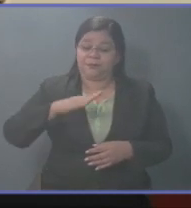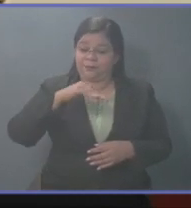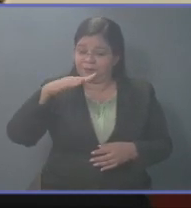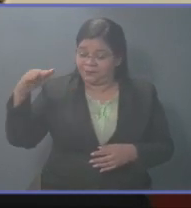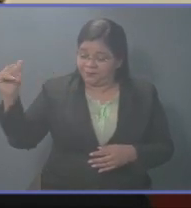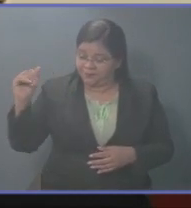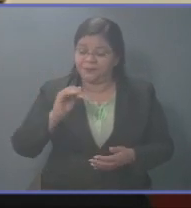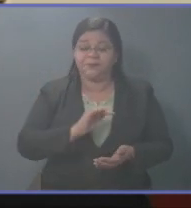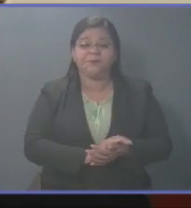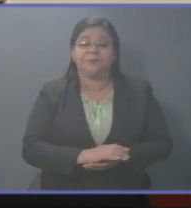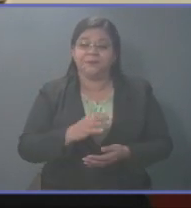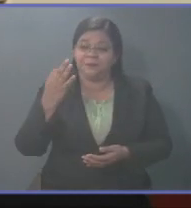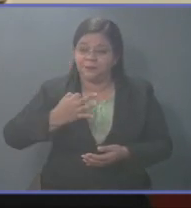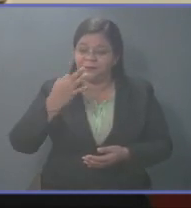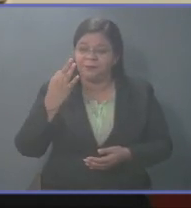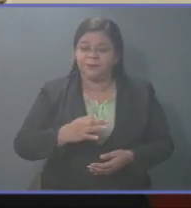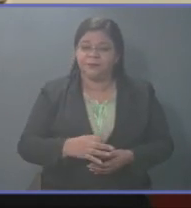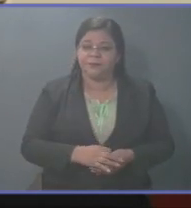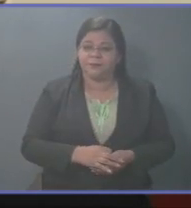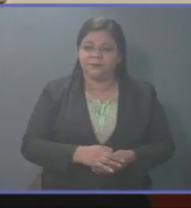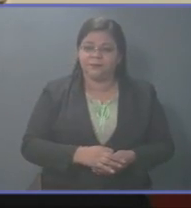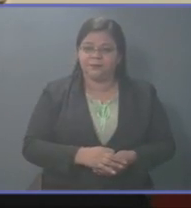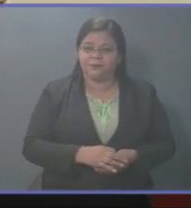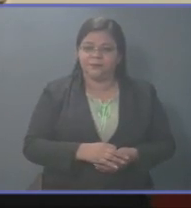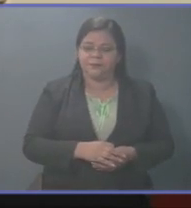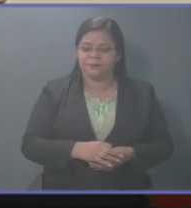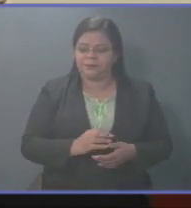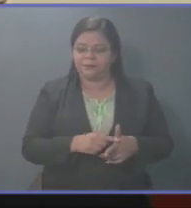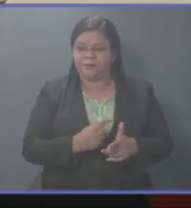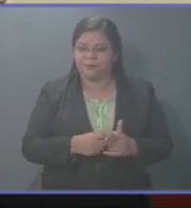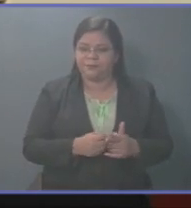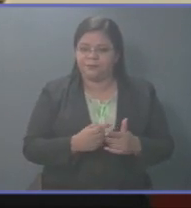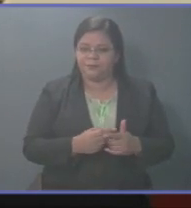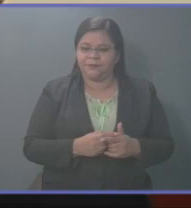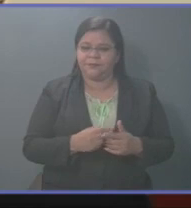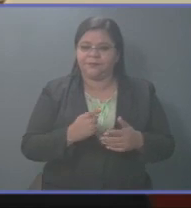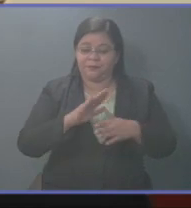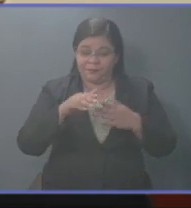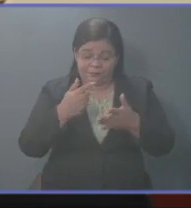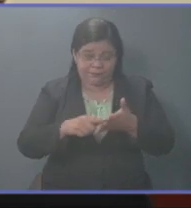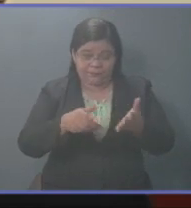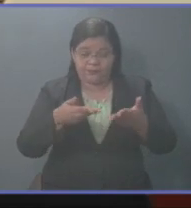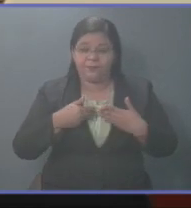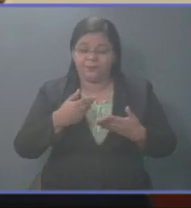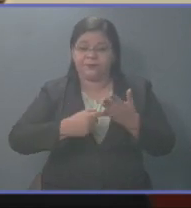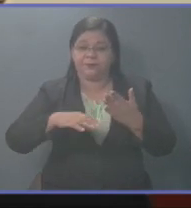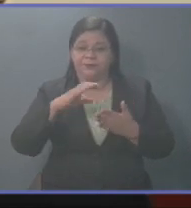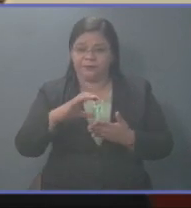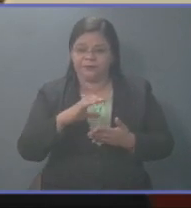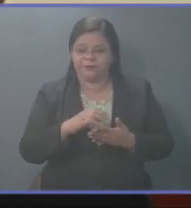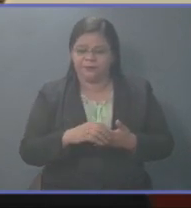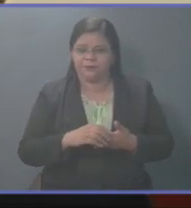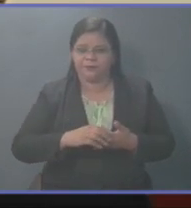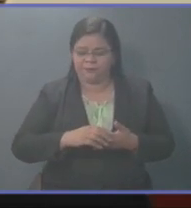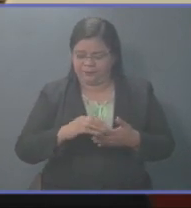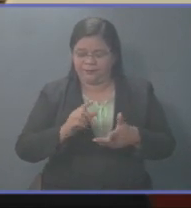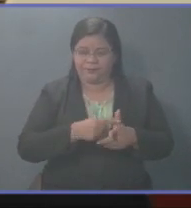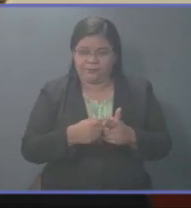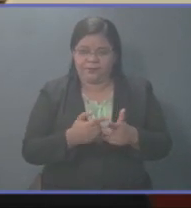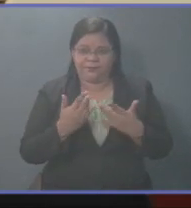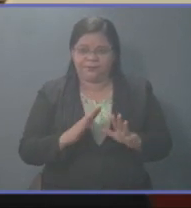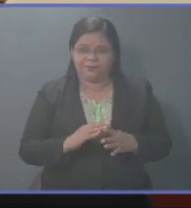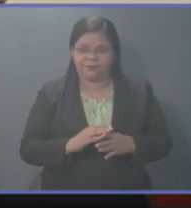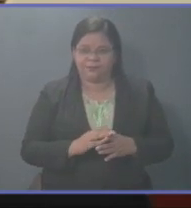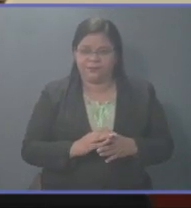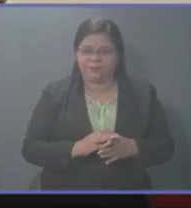República requiere del Consejo de Ministros el ejercicio de la potestad constitucional indicada. Radica en que la